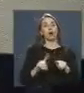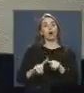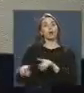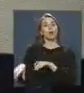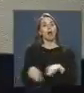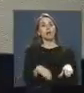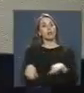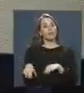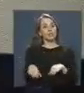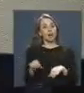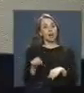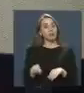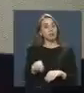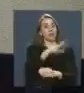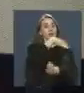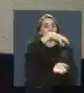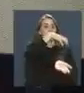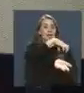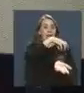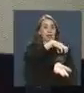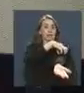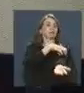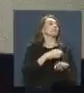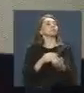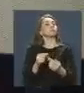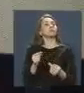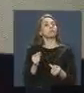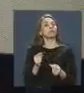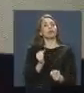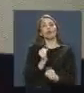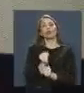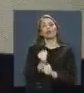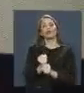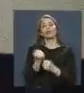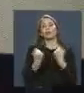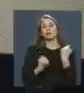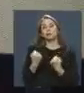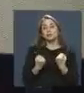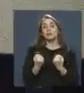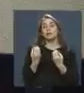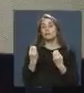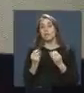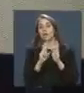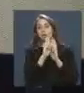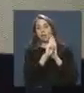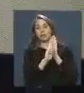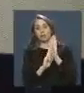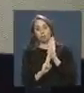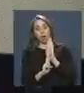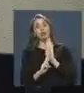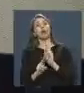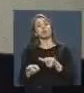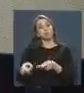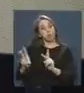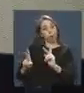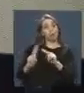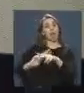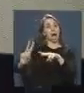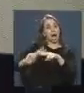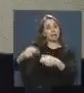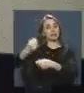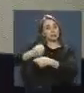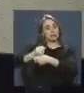actividades en el sector, de modo que sean reguladas y puedan efectivamente desarrollarse sin que generen ningún tipo